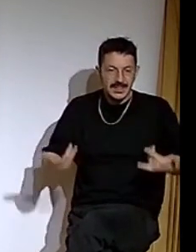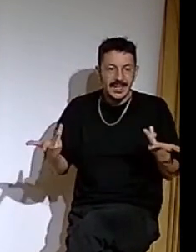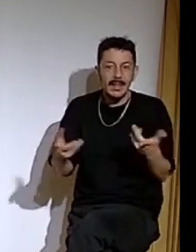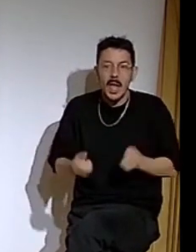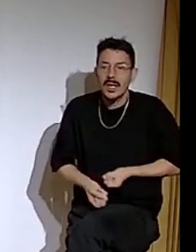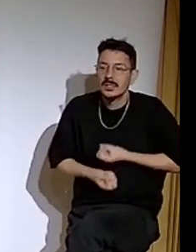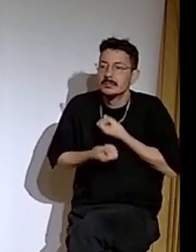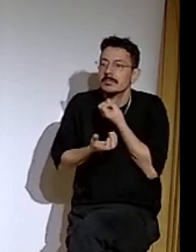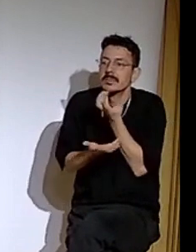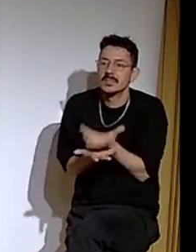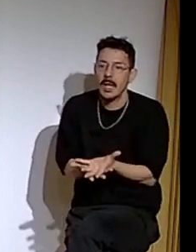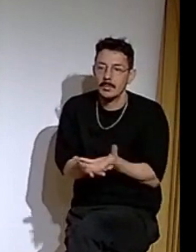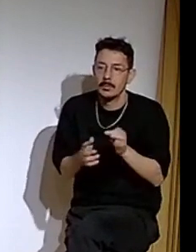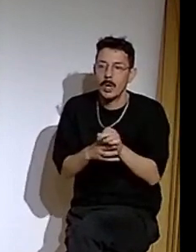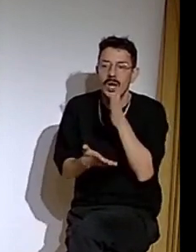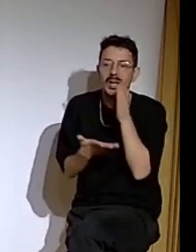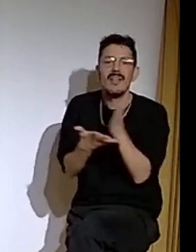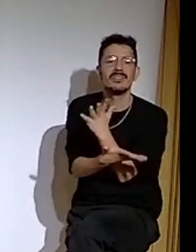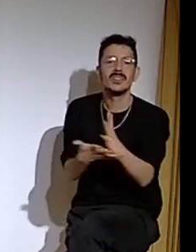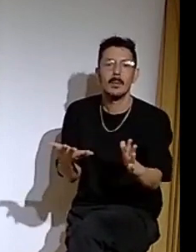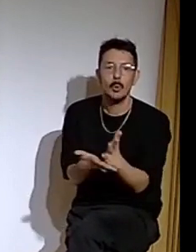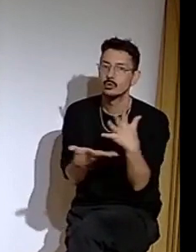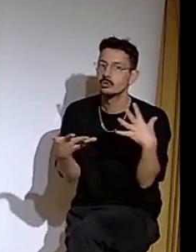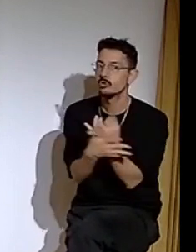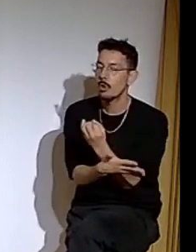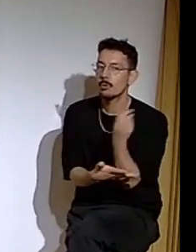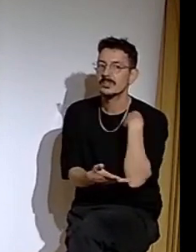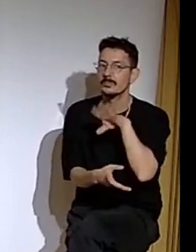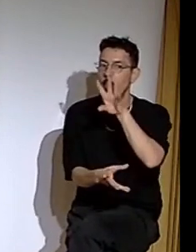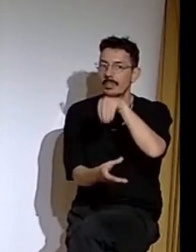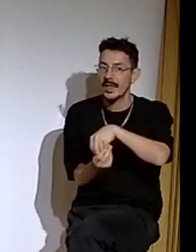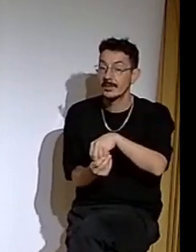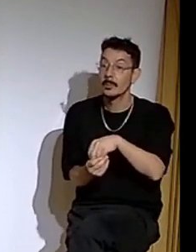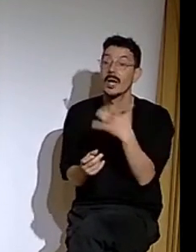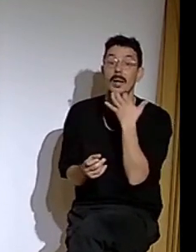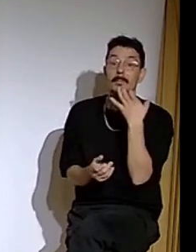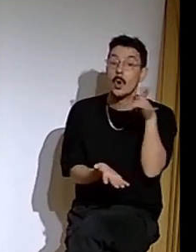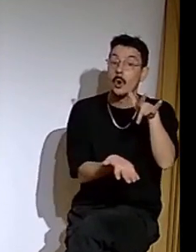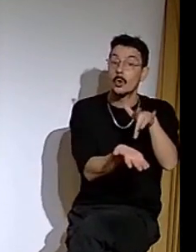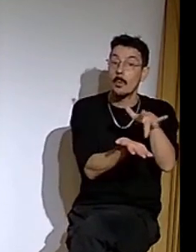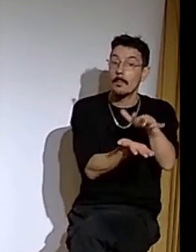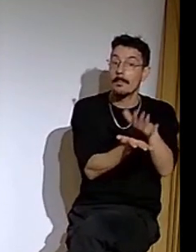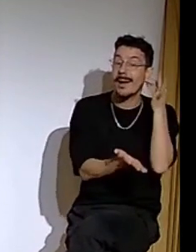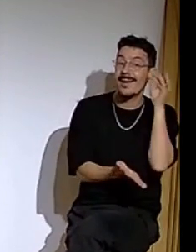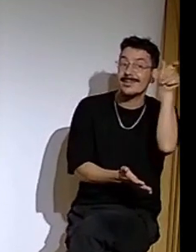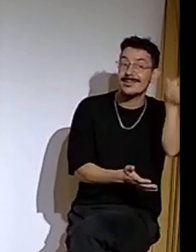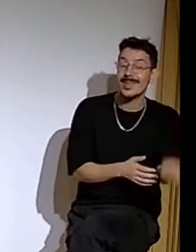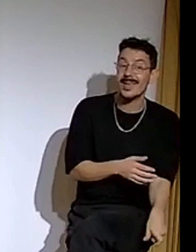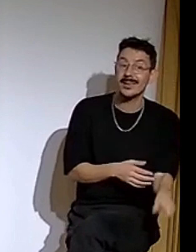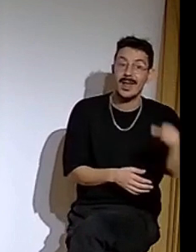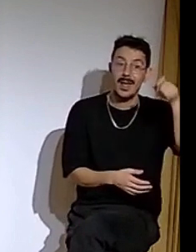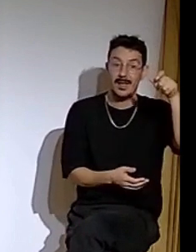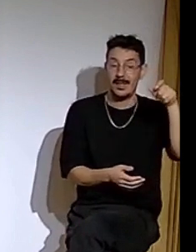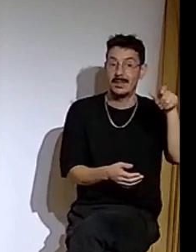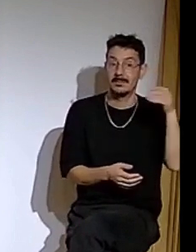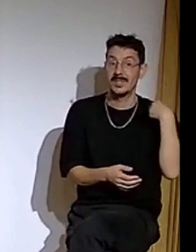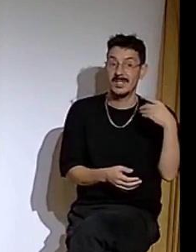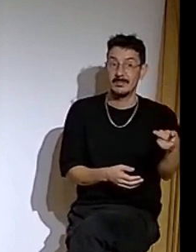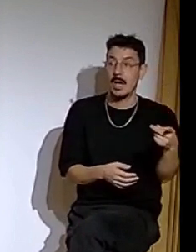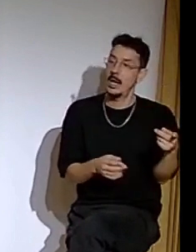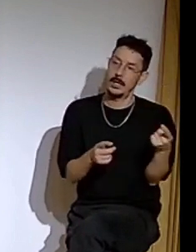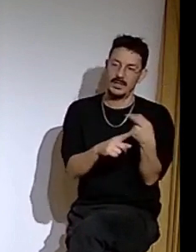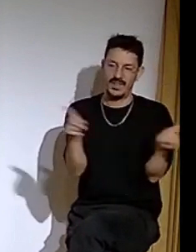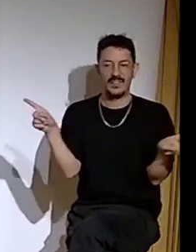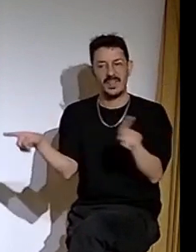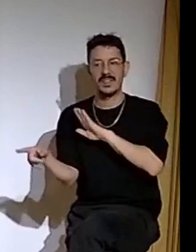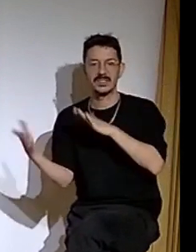expresamos Cómo cantamos y esos cánticos son los que la compañera de Málaga todavía en contraposición de las de Sevilla